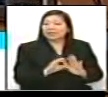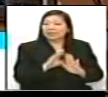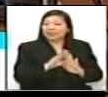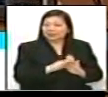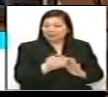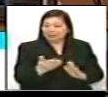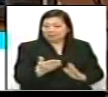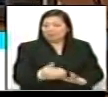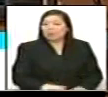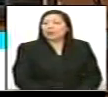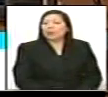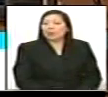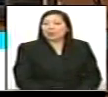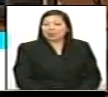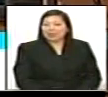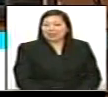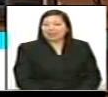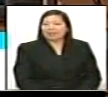palabra a Diana.